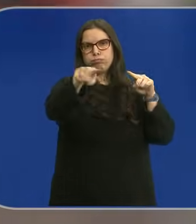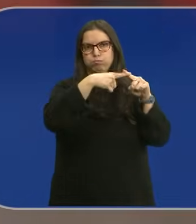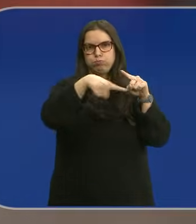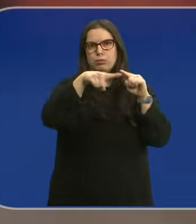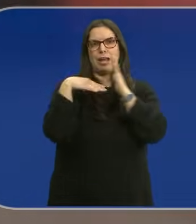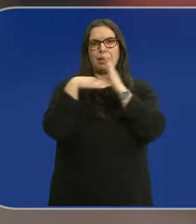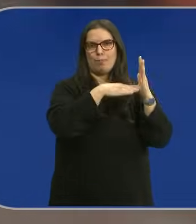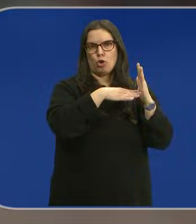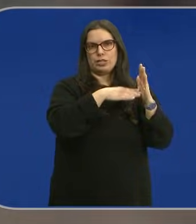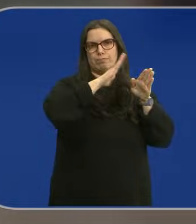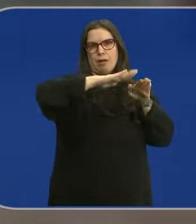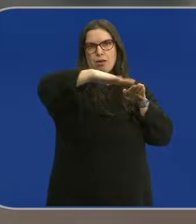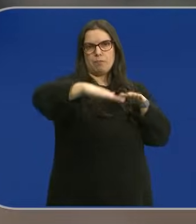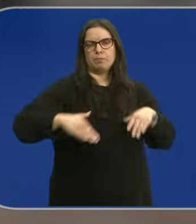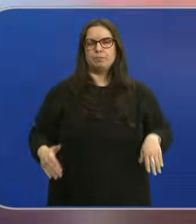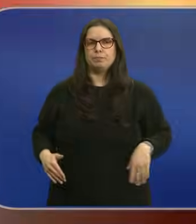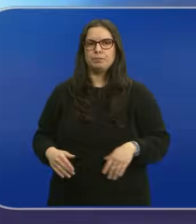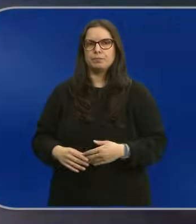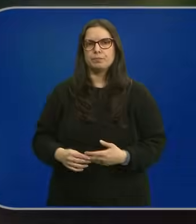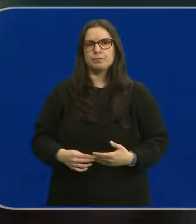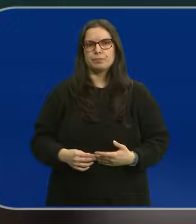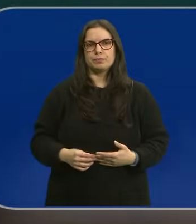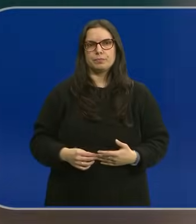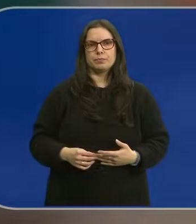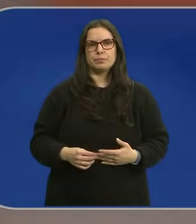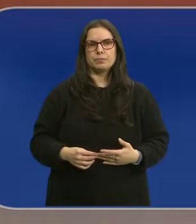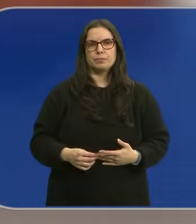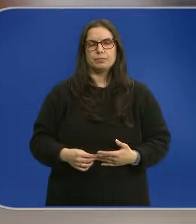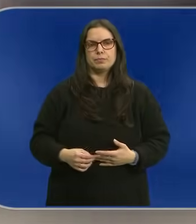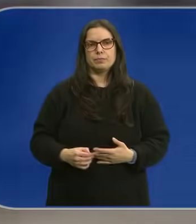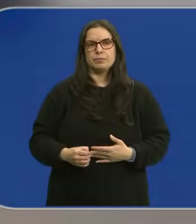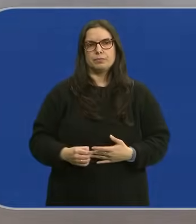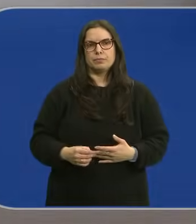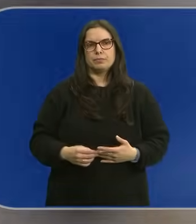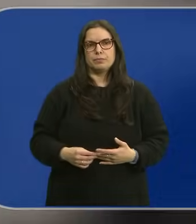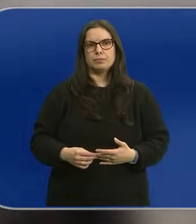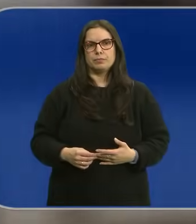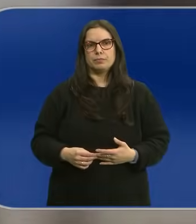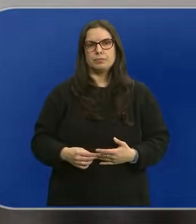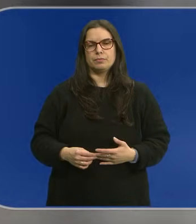hacer en la provincia.